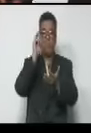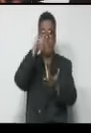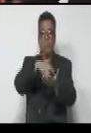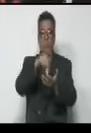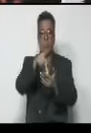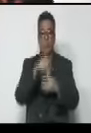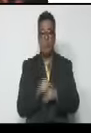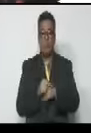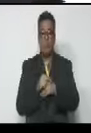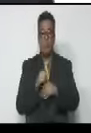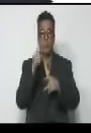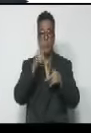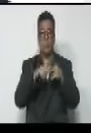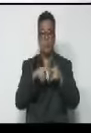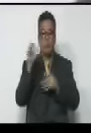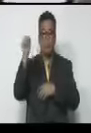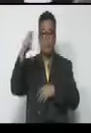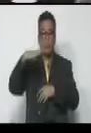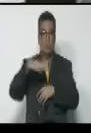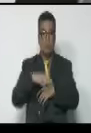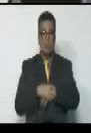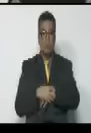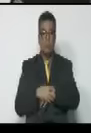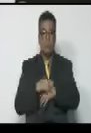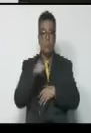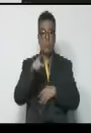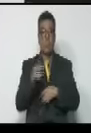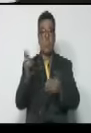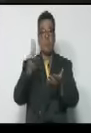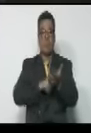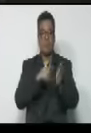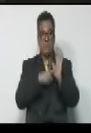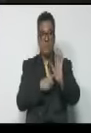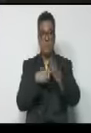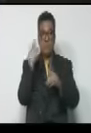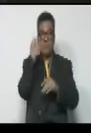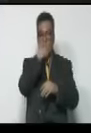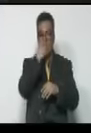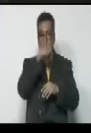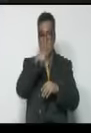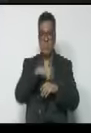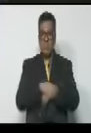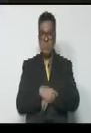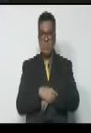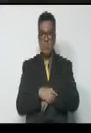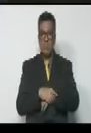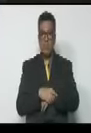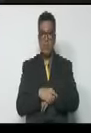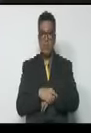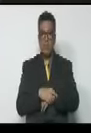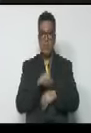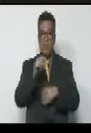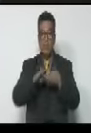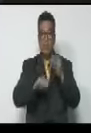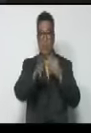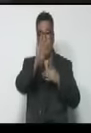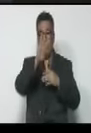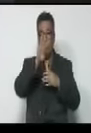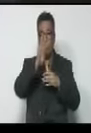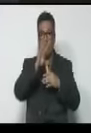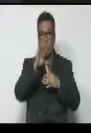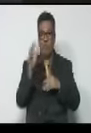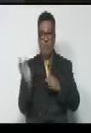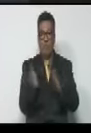participan en el cartel de los soles. Vuelve a aparecer el narcotráfico. Esto es el 4